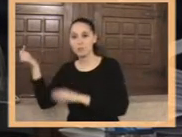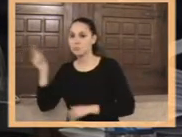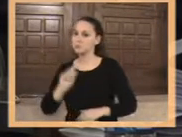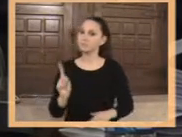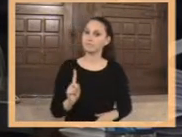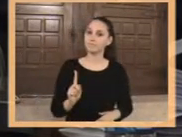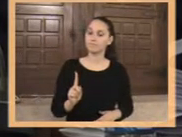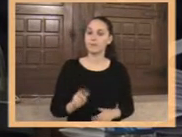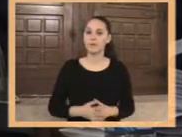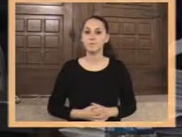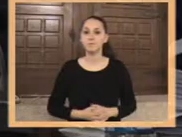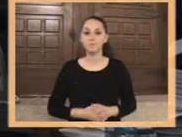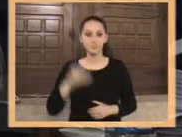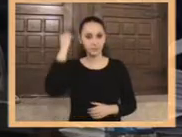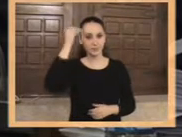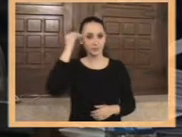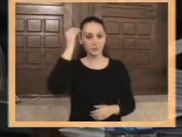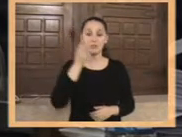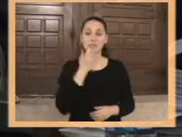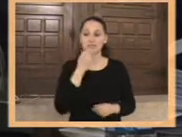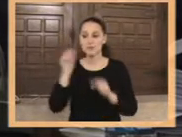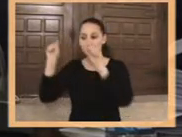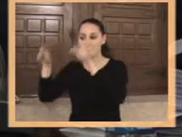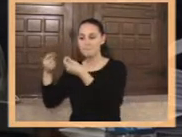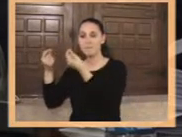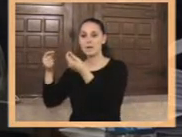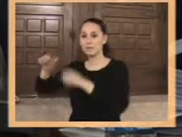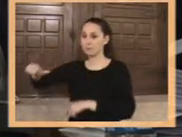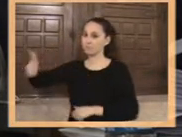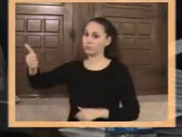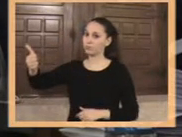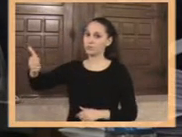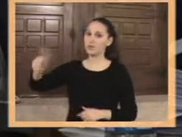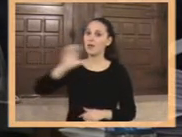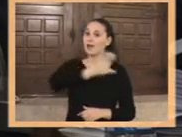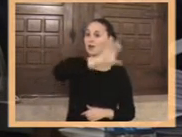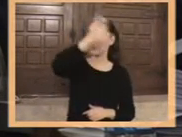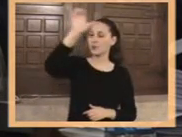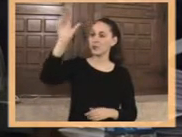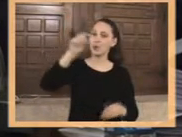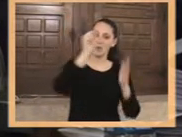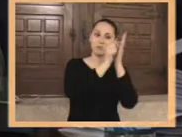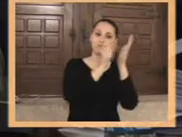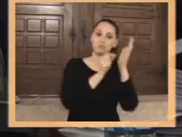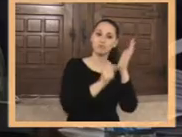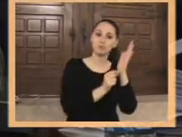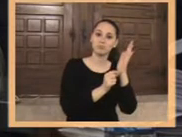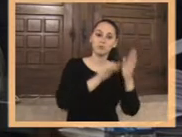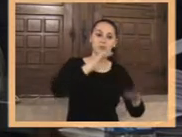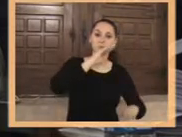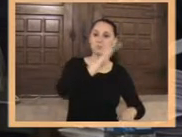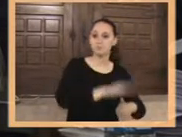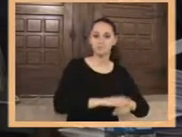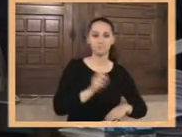turco. Consideramos que, de confirmarse dicho pacto, la Unión Europea no estaría respetando los convenios internacionales sobre